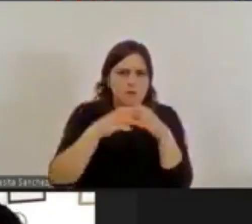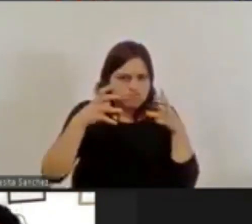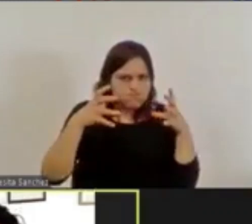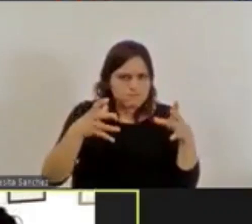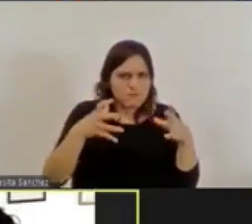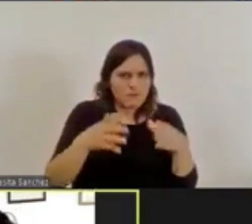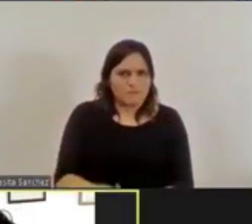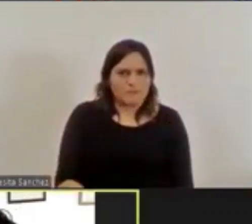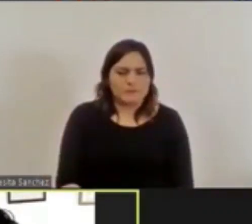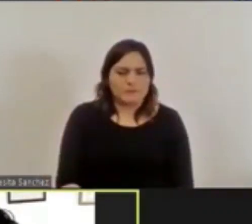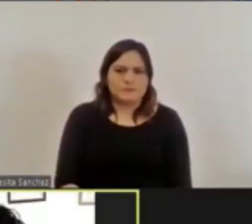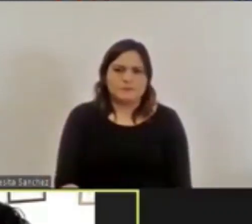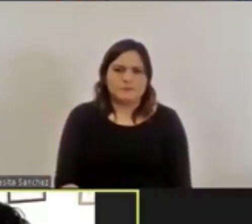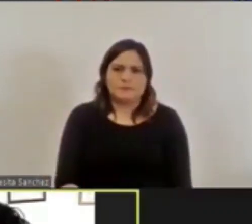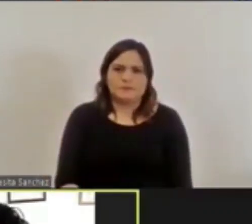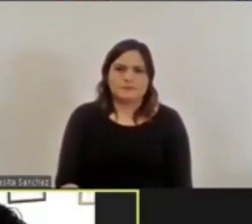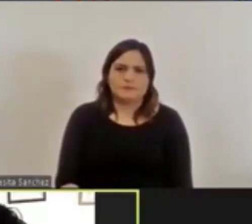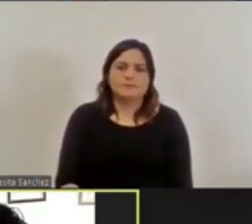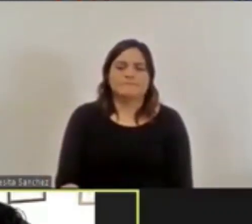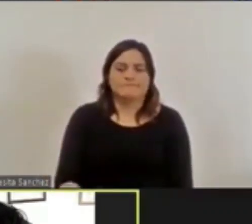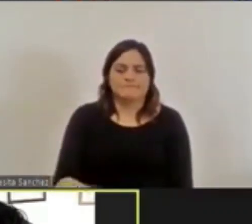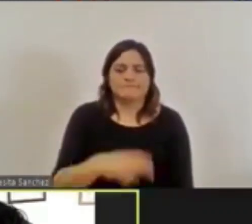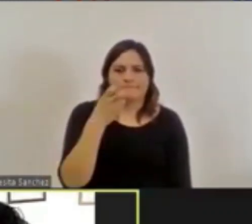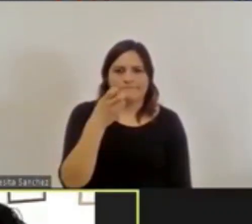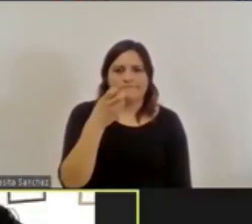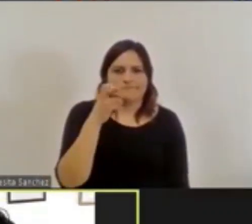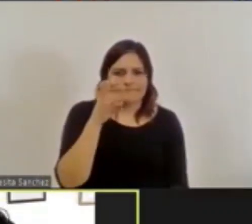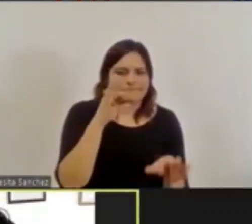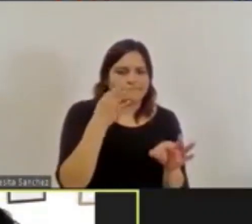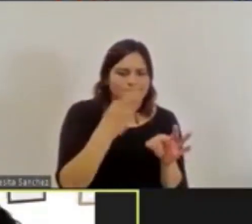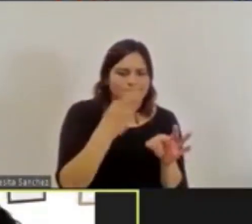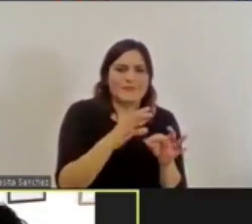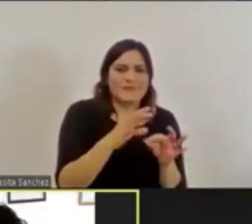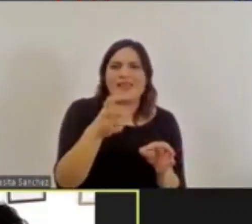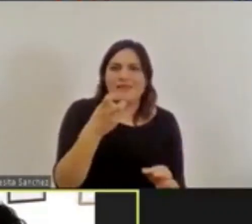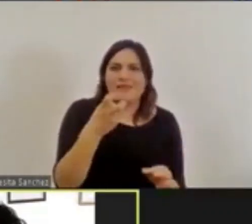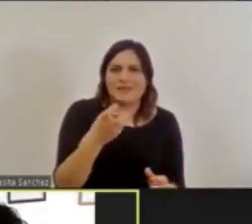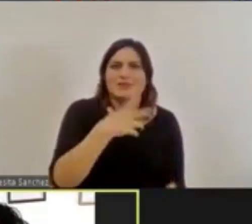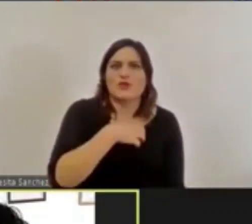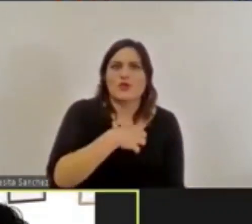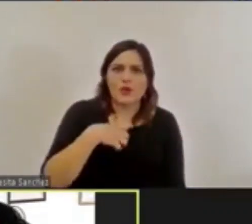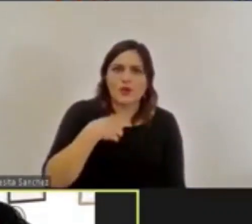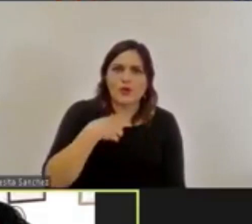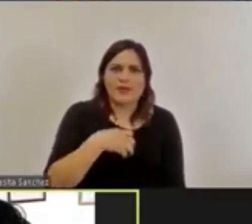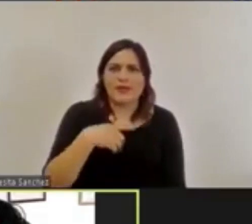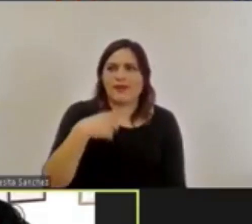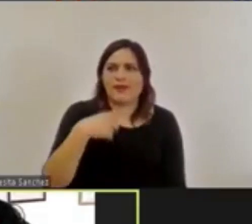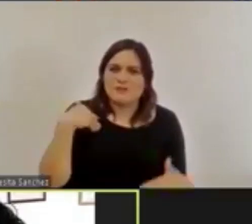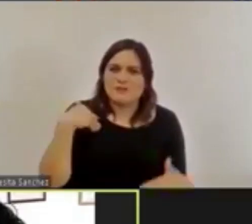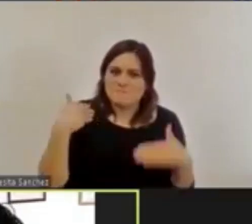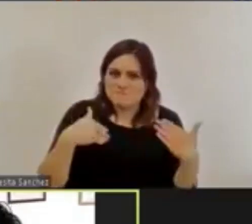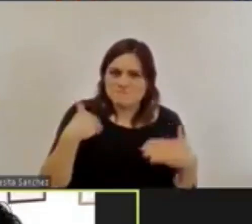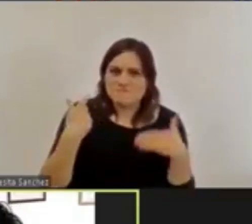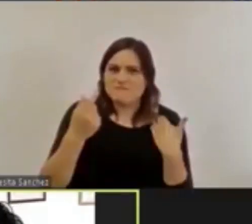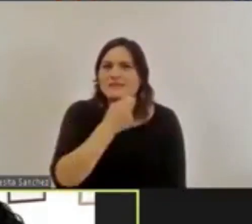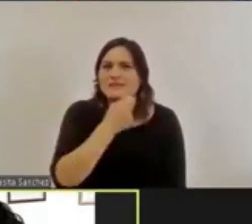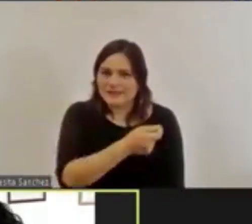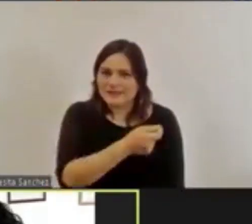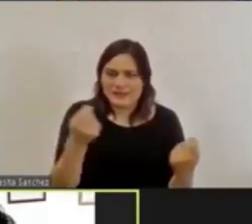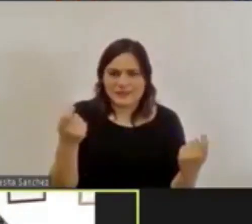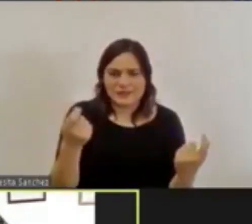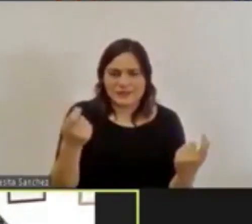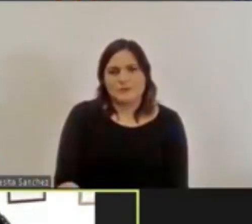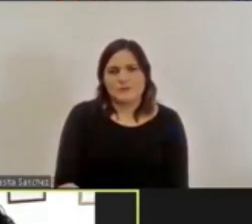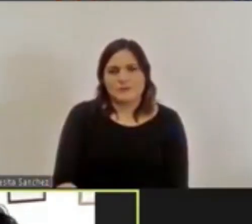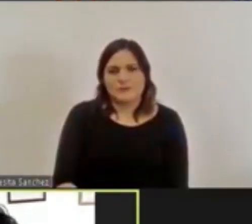Perfecto. Es que de eso se trata, ¿no? Hacer divertido protección civil y a ver entonces, los tienes en orden, Policarpio, Prevenito